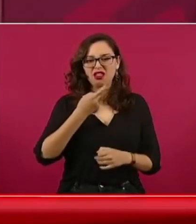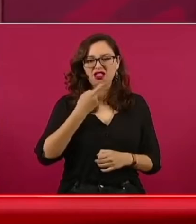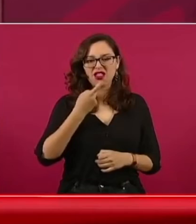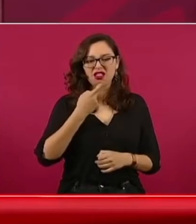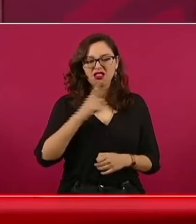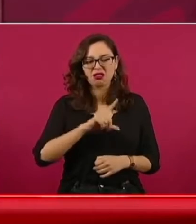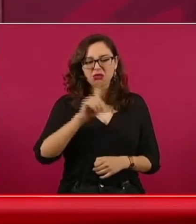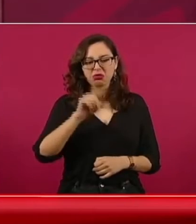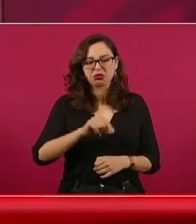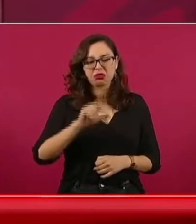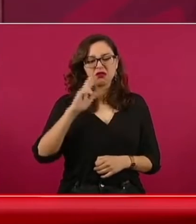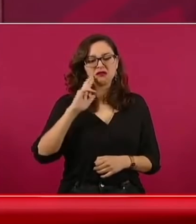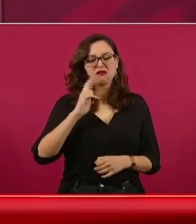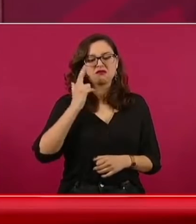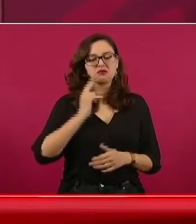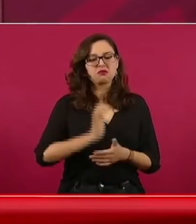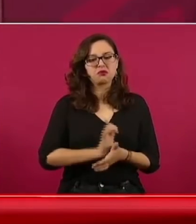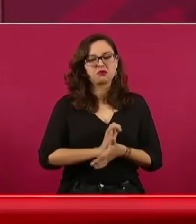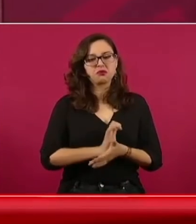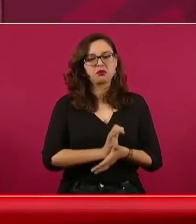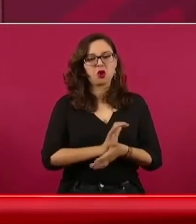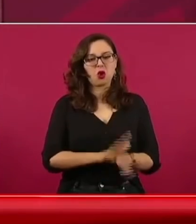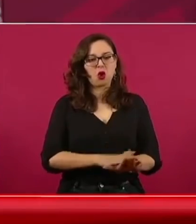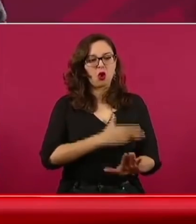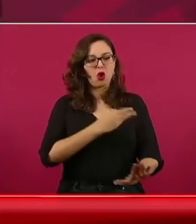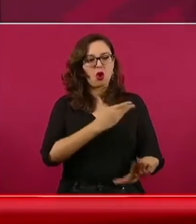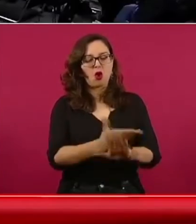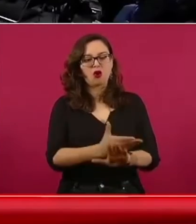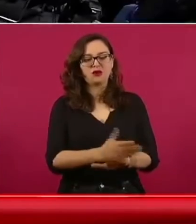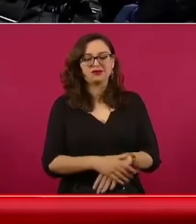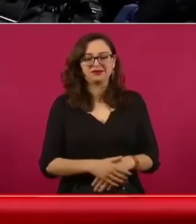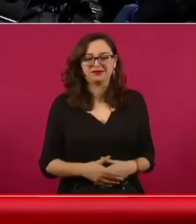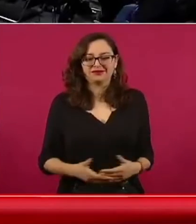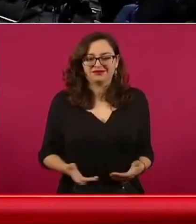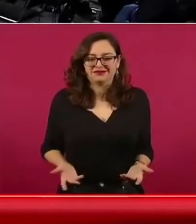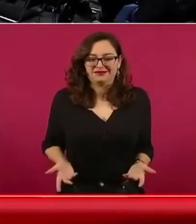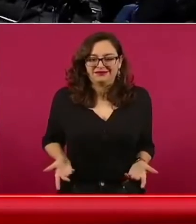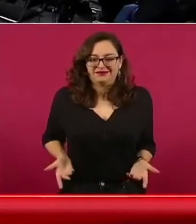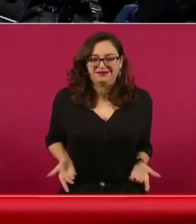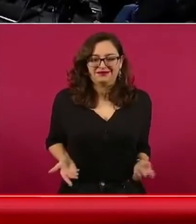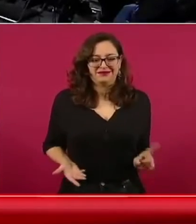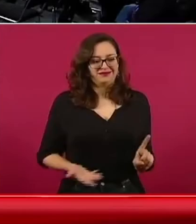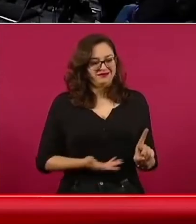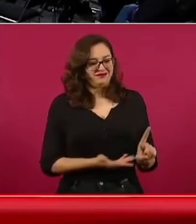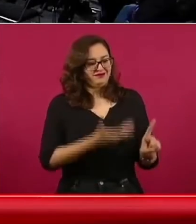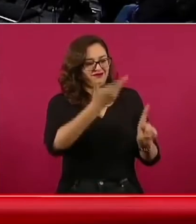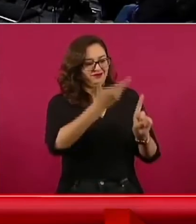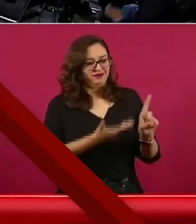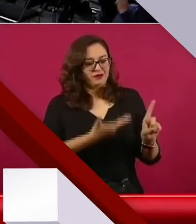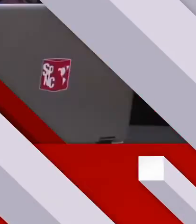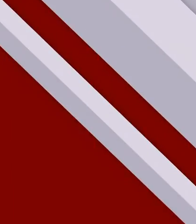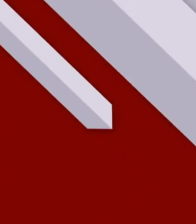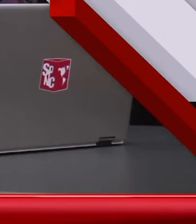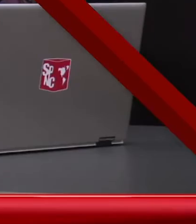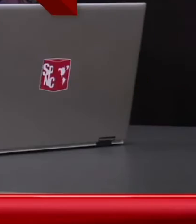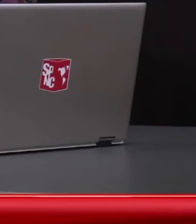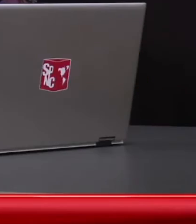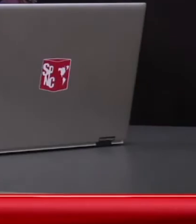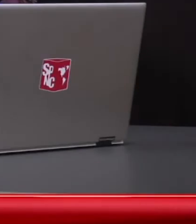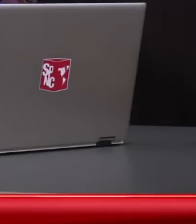y racista y estamos hablando de un doctor en derecho